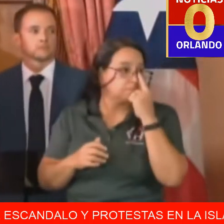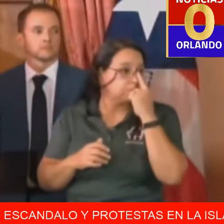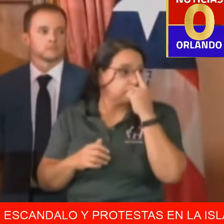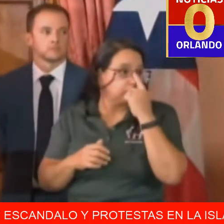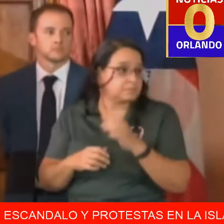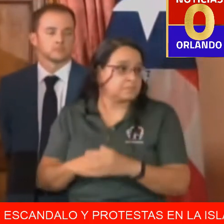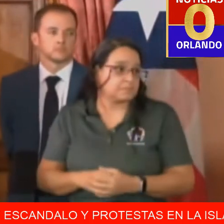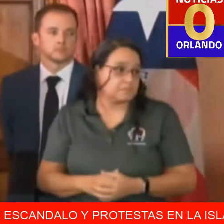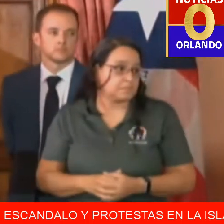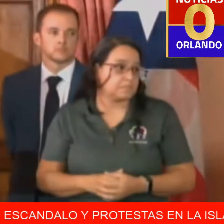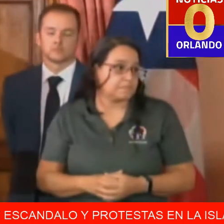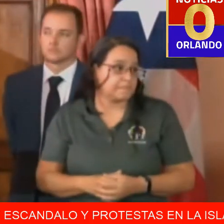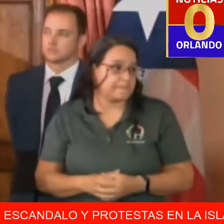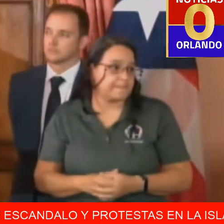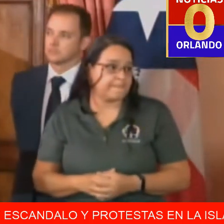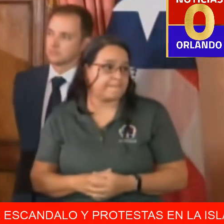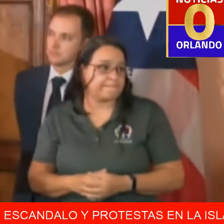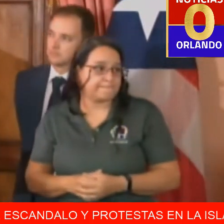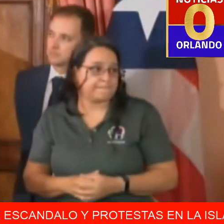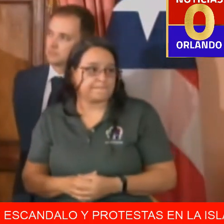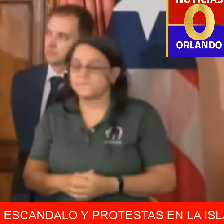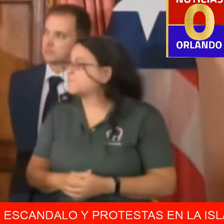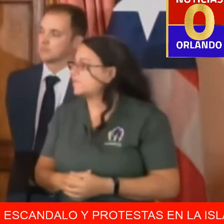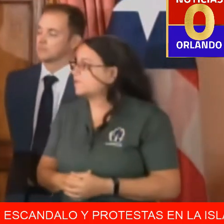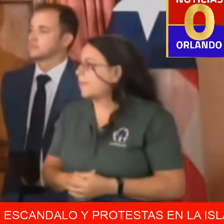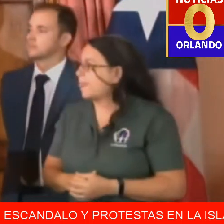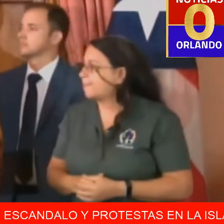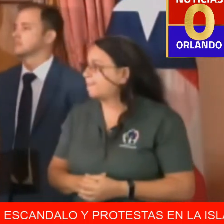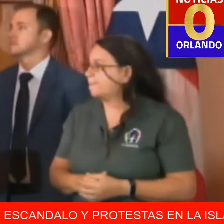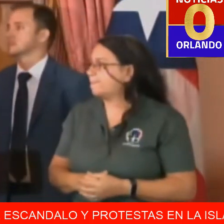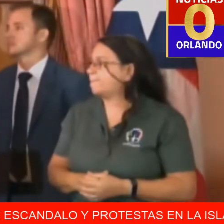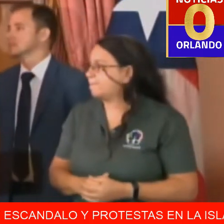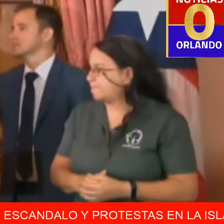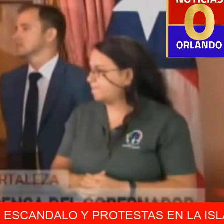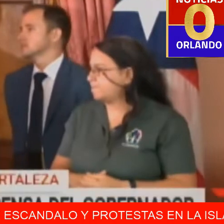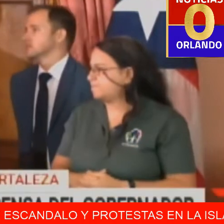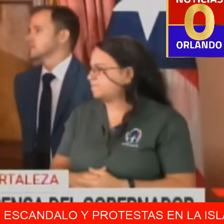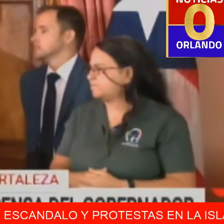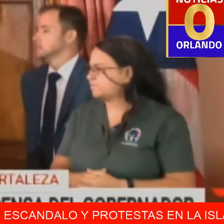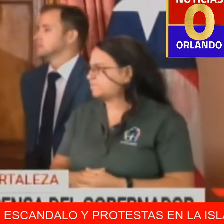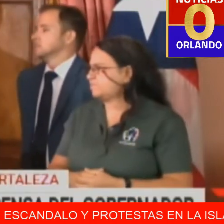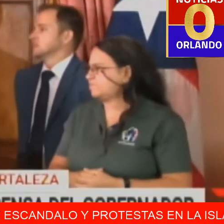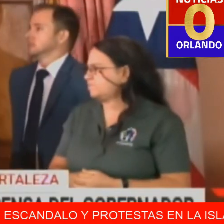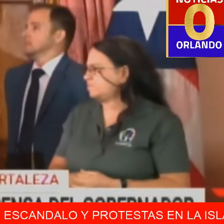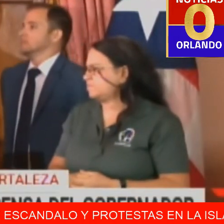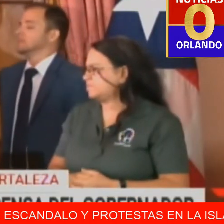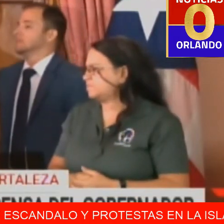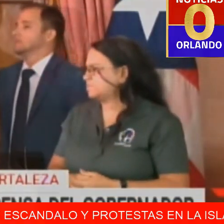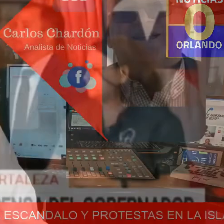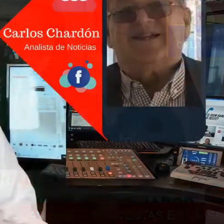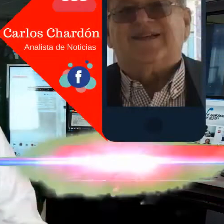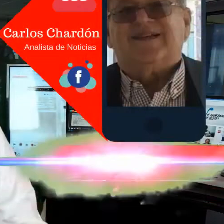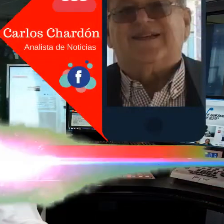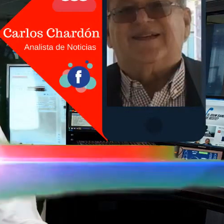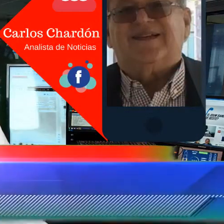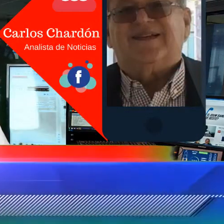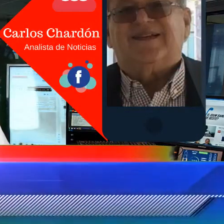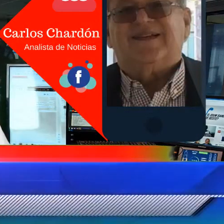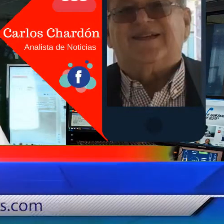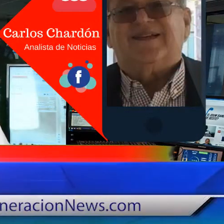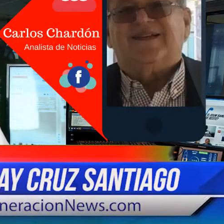que potencialmente va a ofrecer lo más bajo, un competidor que tiene